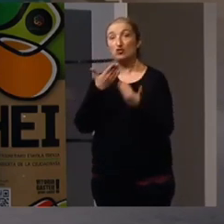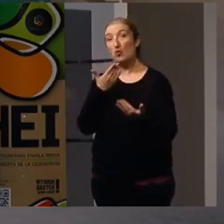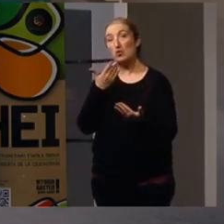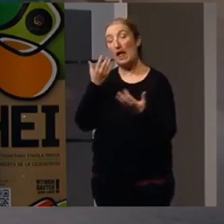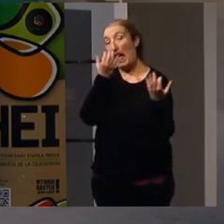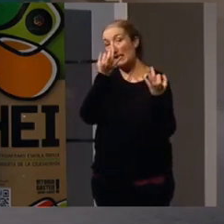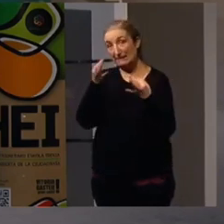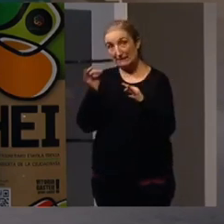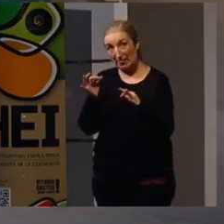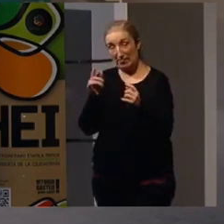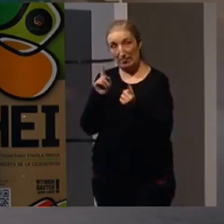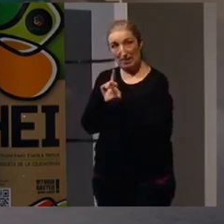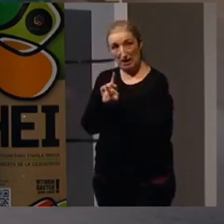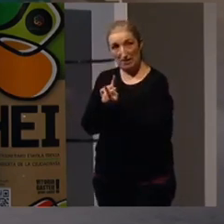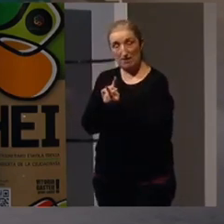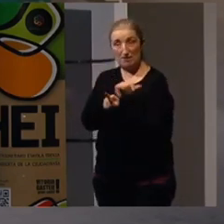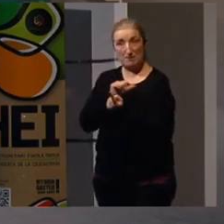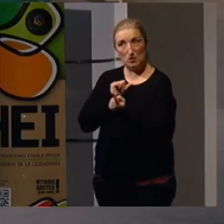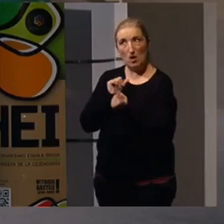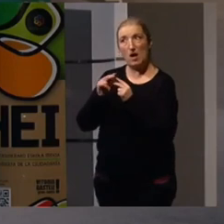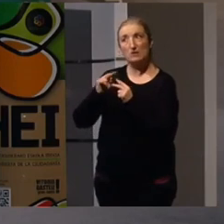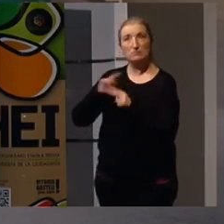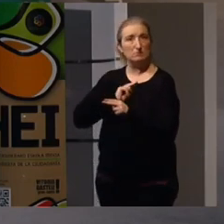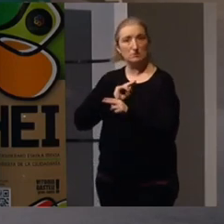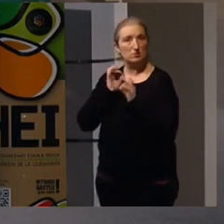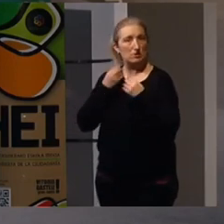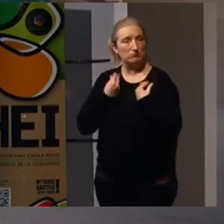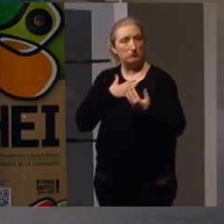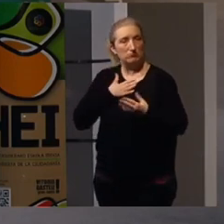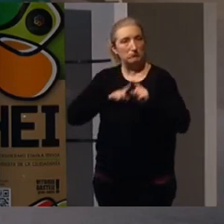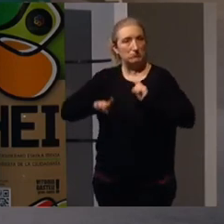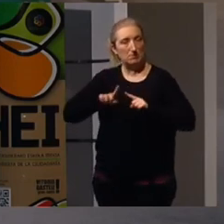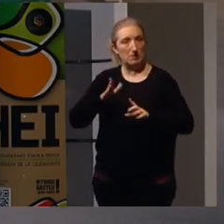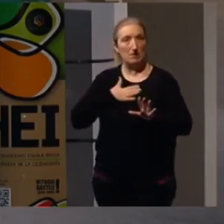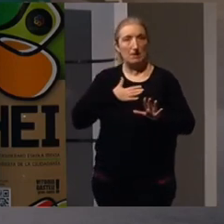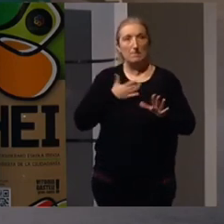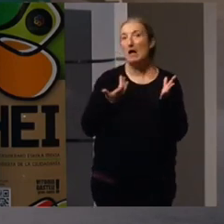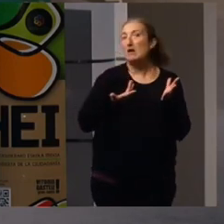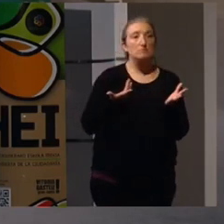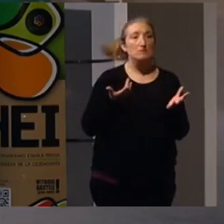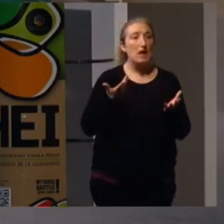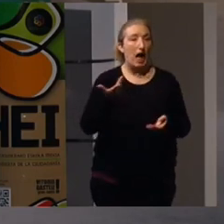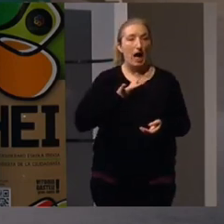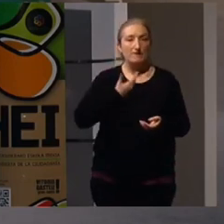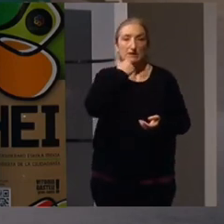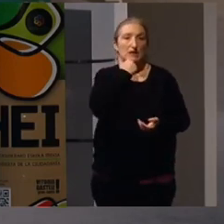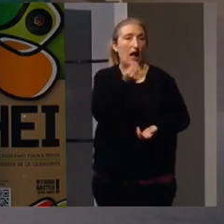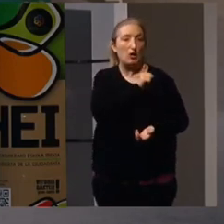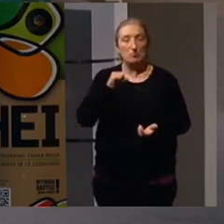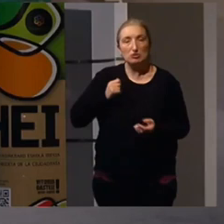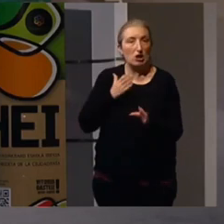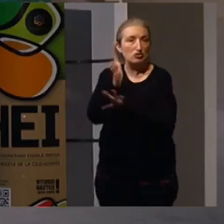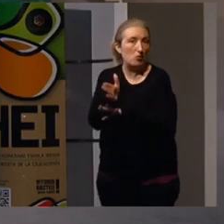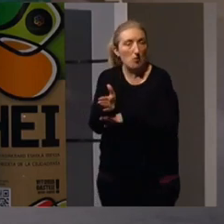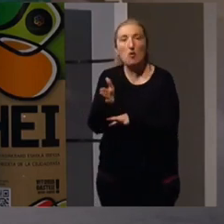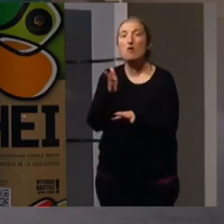una asistencia, de alguna manera, y me resuelven lo mío, de la misma manera en la que me sucede un acontecimiento traumático que me deja muy bloqueada y entonces voy